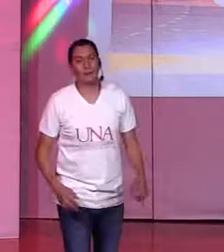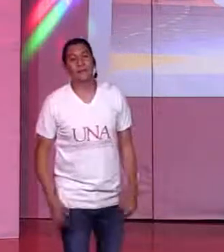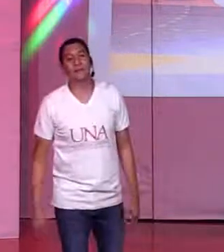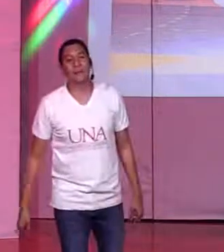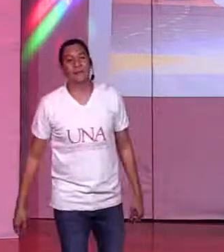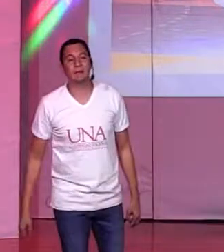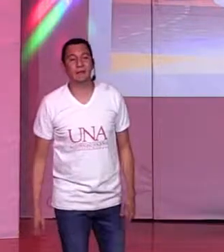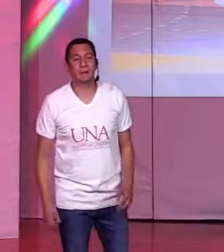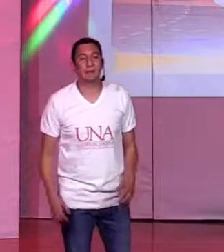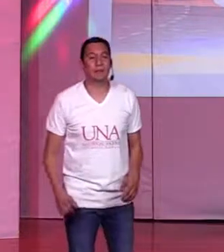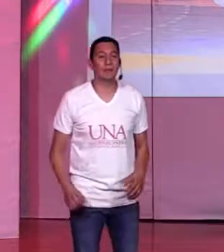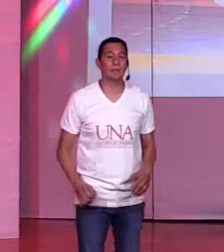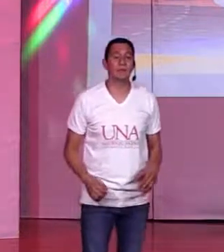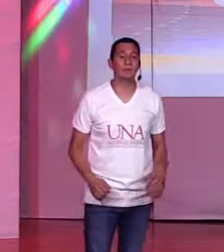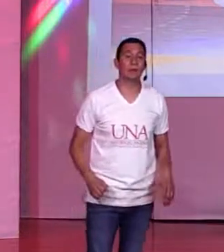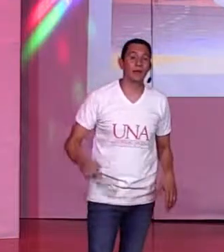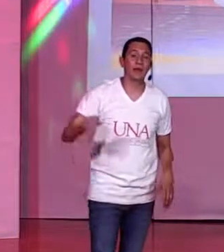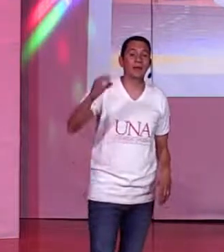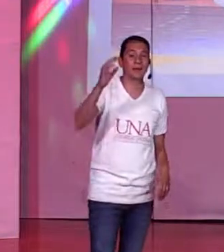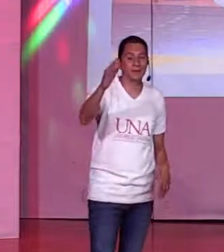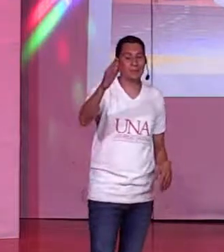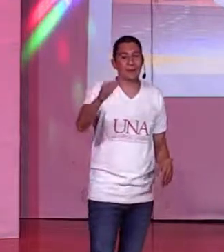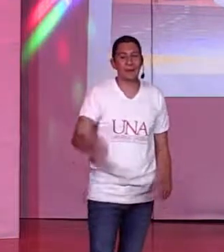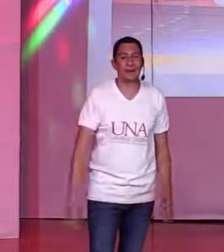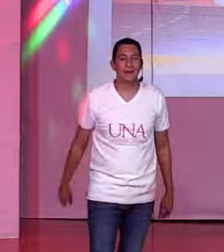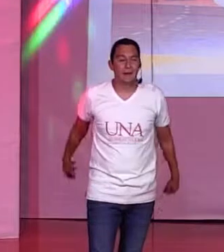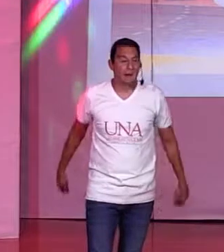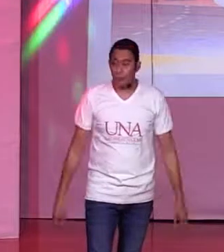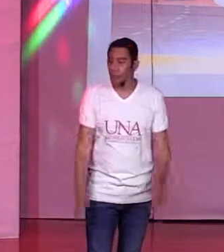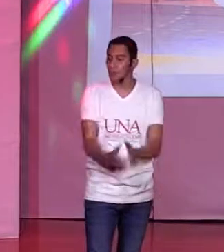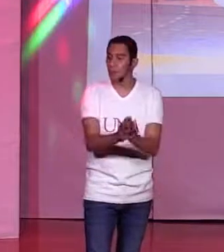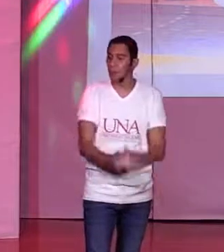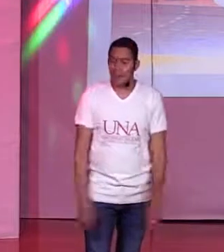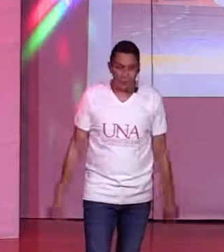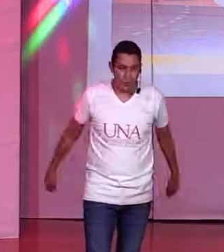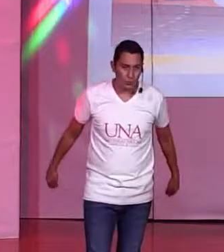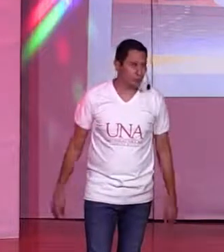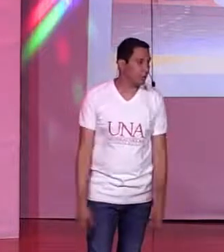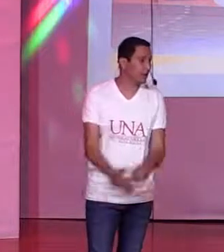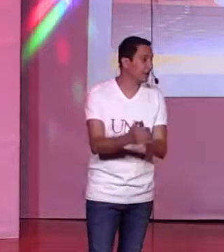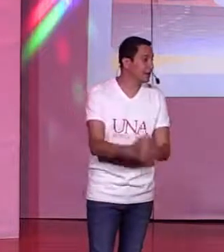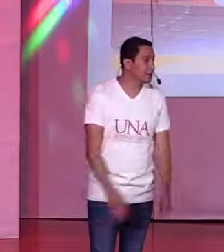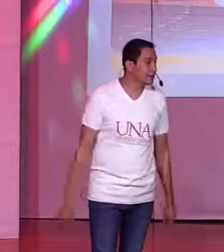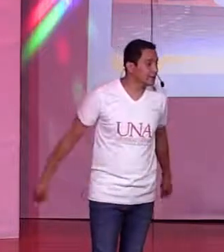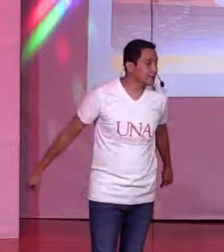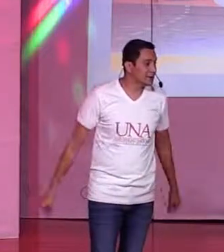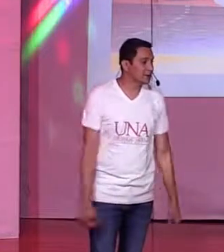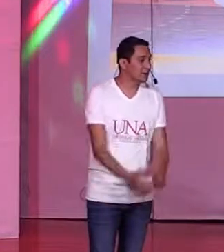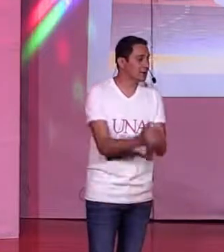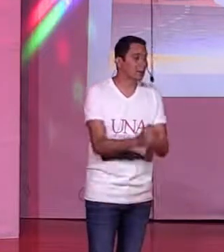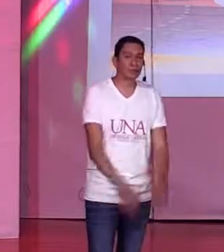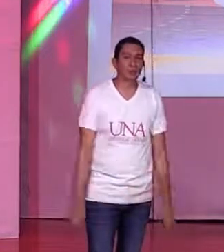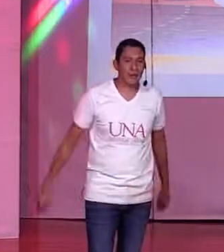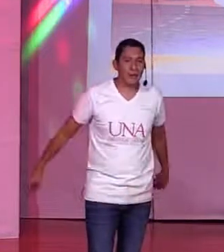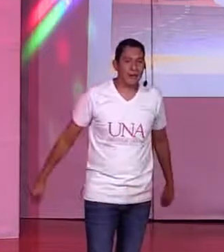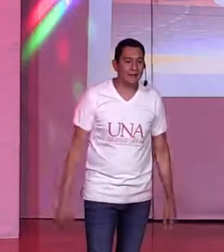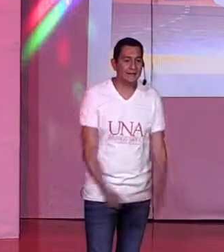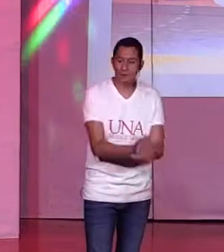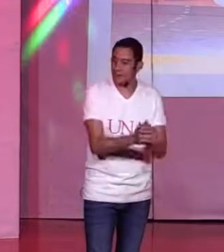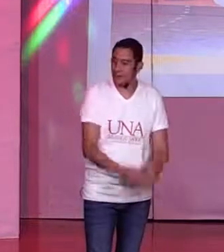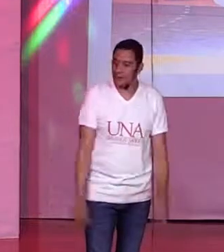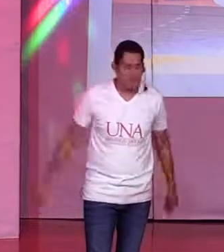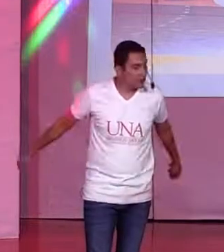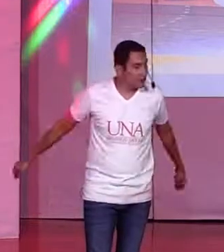Lleguen a la oficina del Departamento de Orientación y Psicología y ahí les van a dar un premio. Excelente. ¿Ya pusimos el